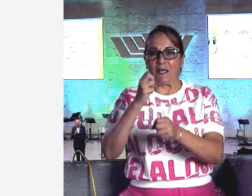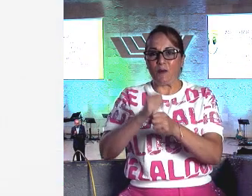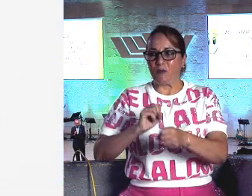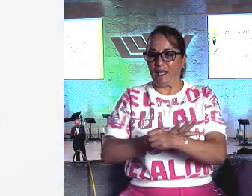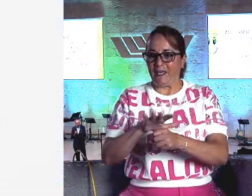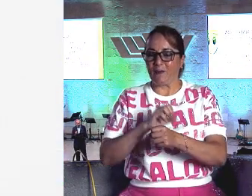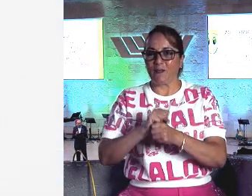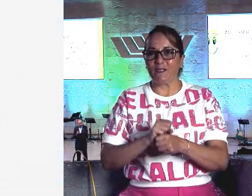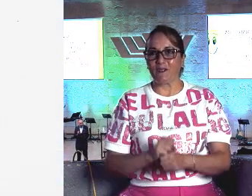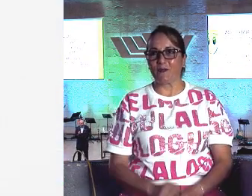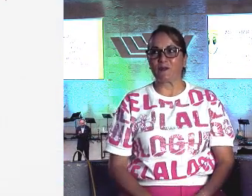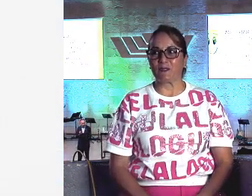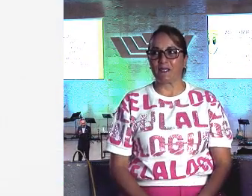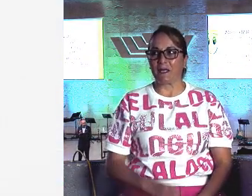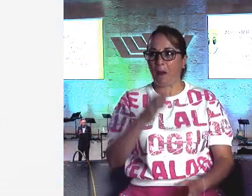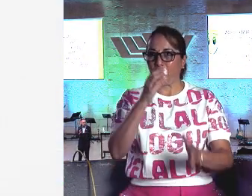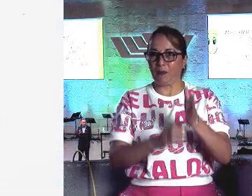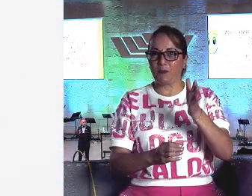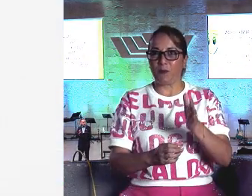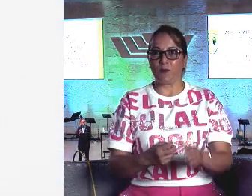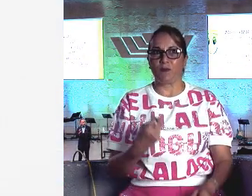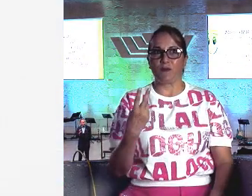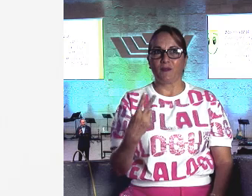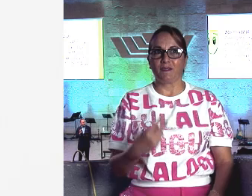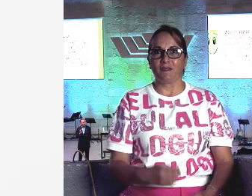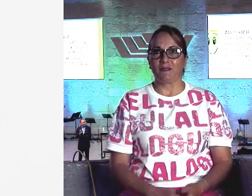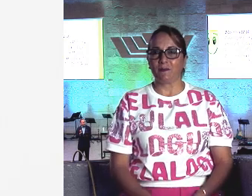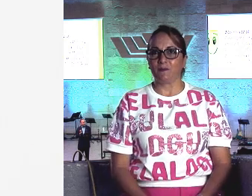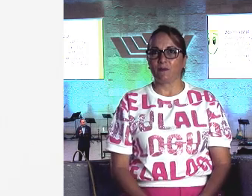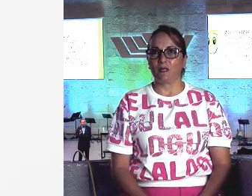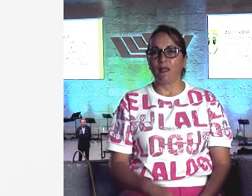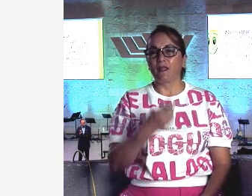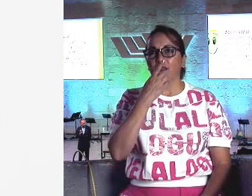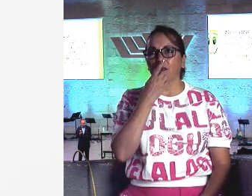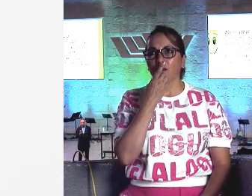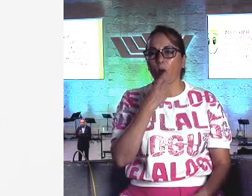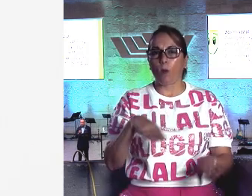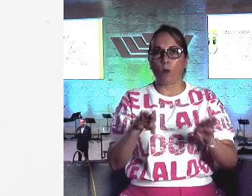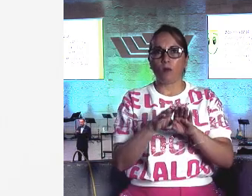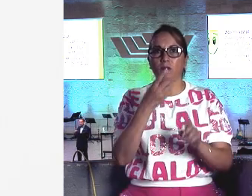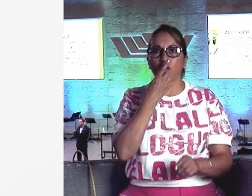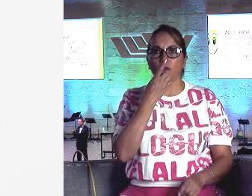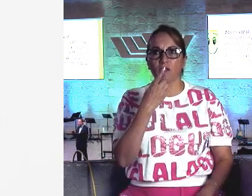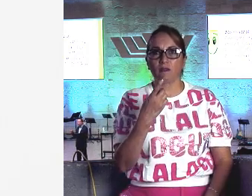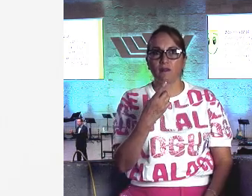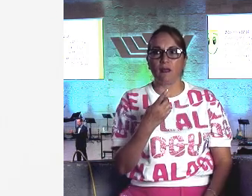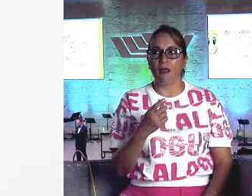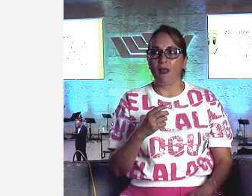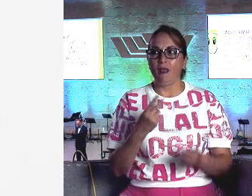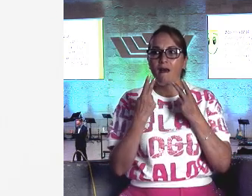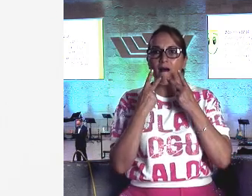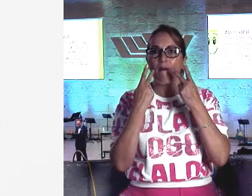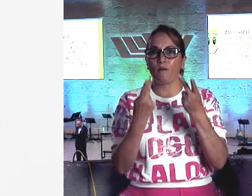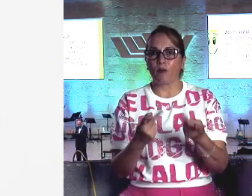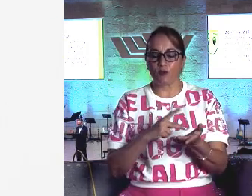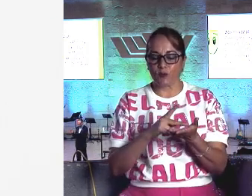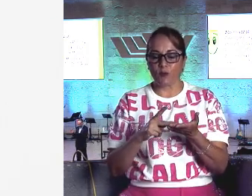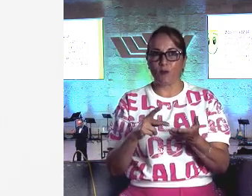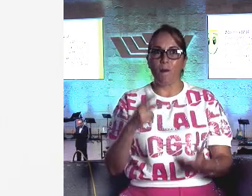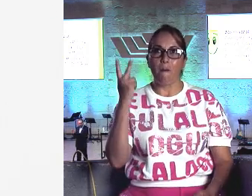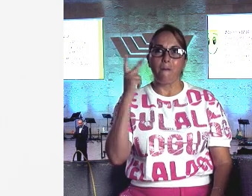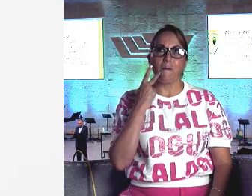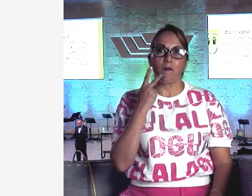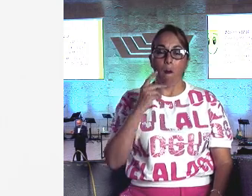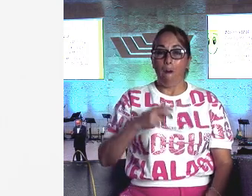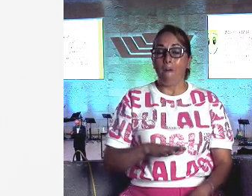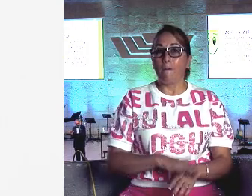10, fíjate cómo llega a esta conclusión el apóstol Pablo, inspirado por el Espíritu Santo. Por